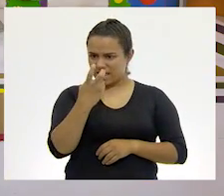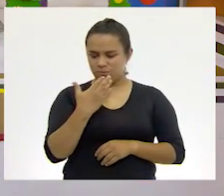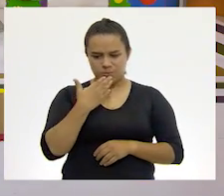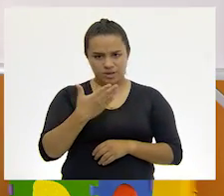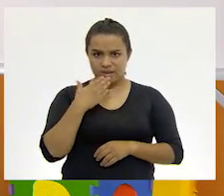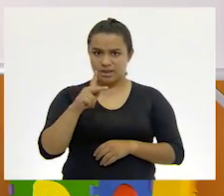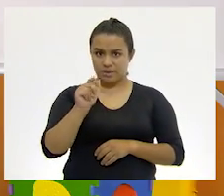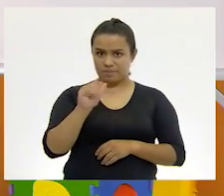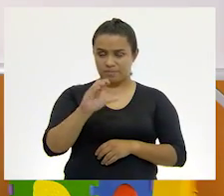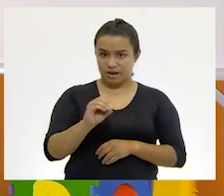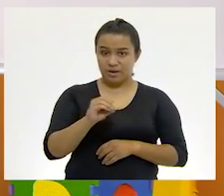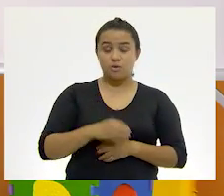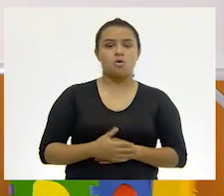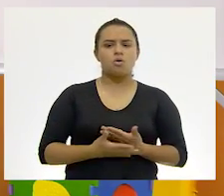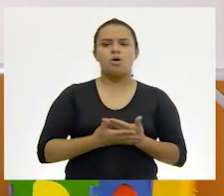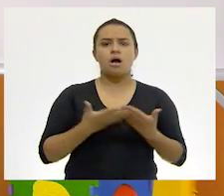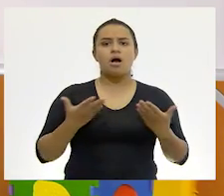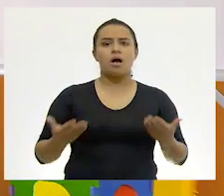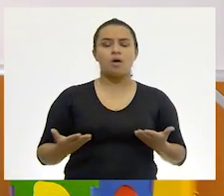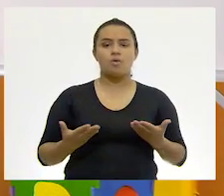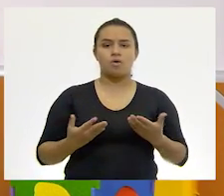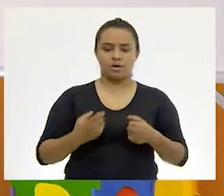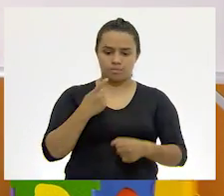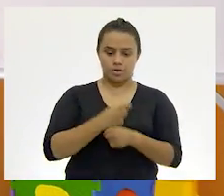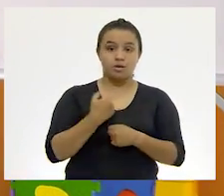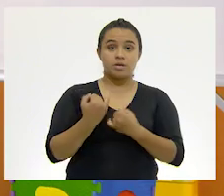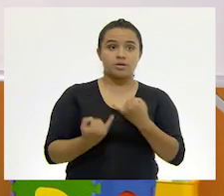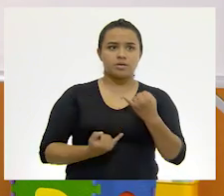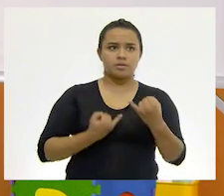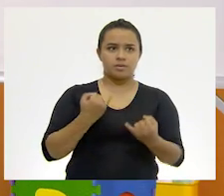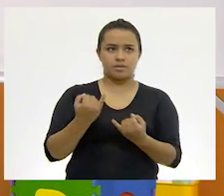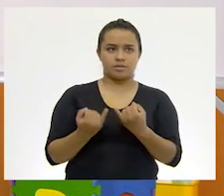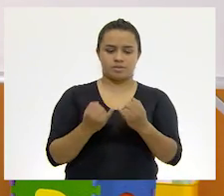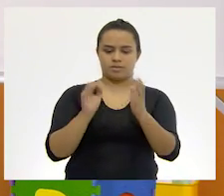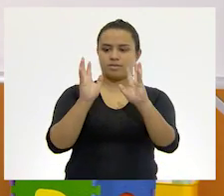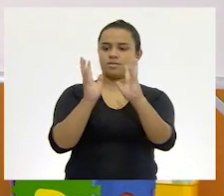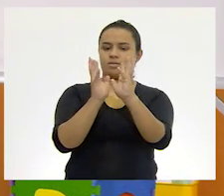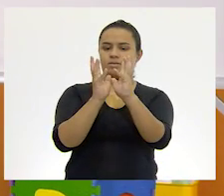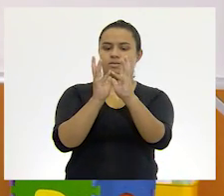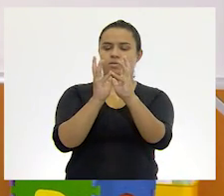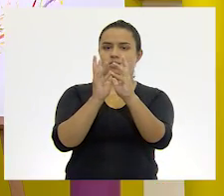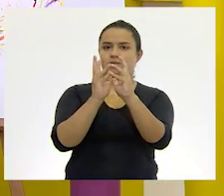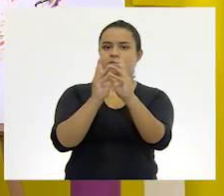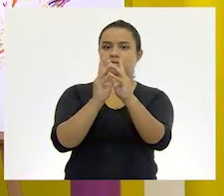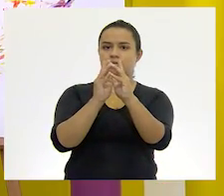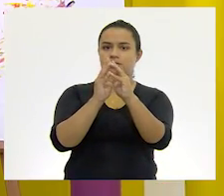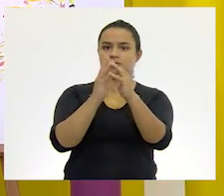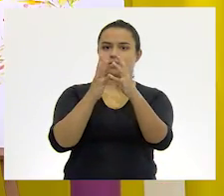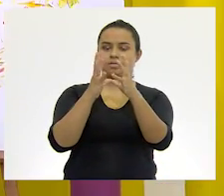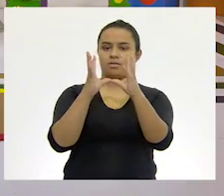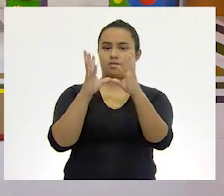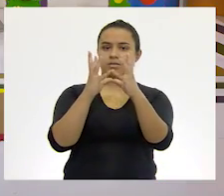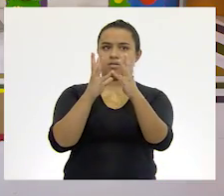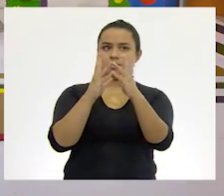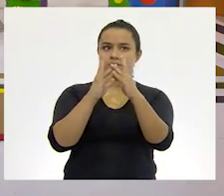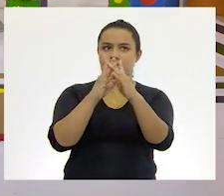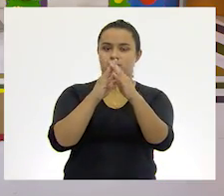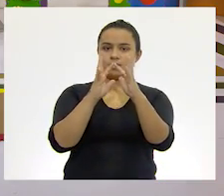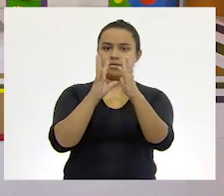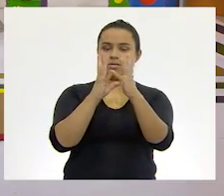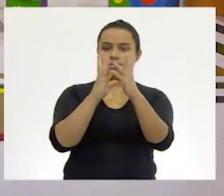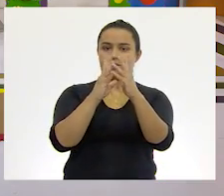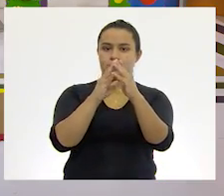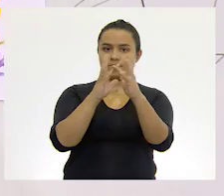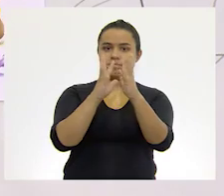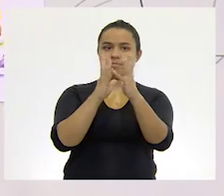bien. Ahora, ¿qué te parece si empezamos a jugar con nuestras yemas de los dedos? Eso, uno por uno,